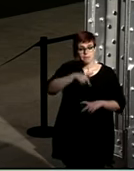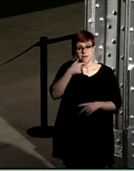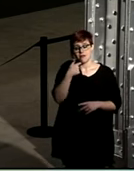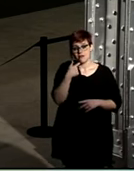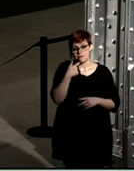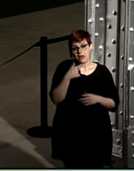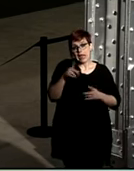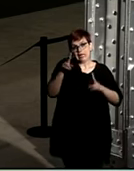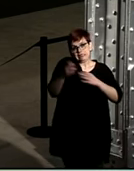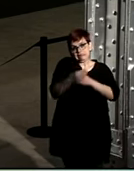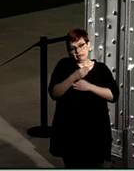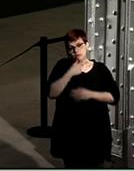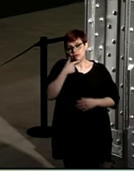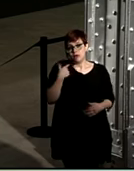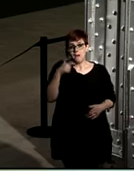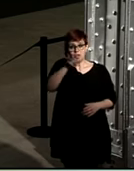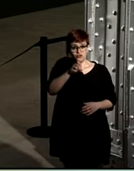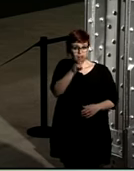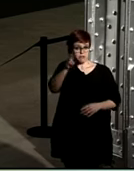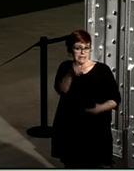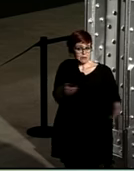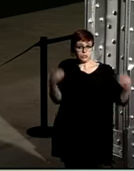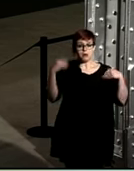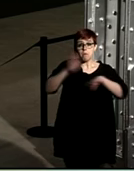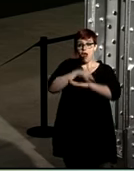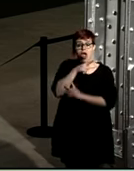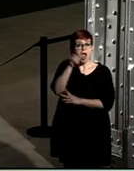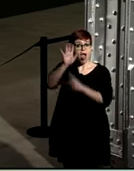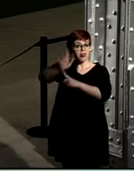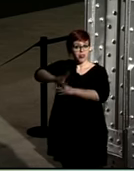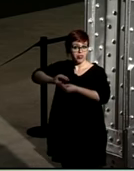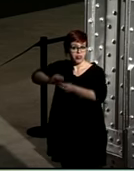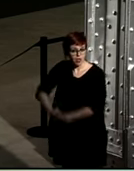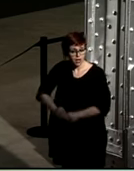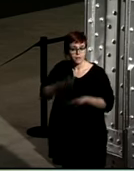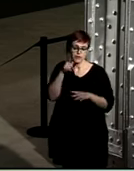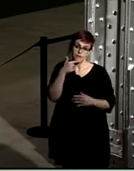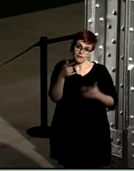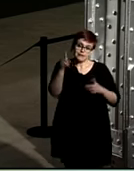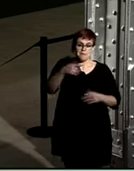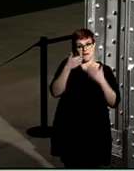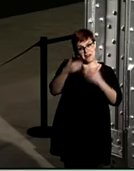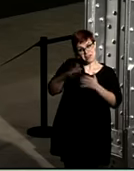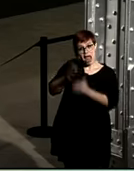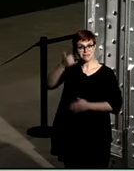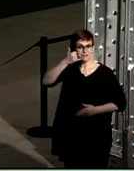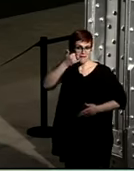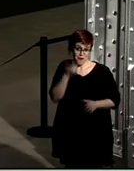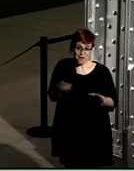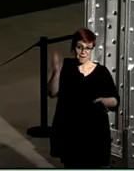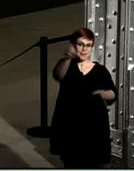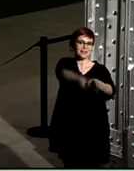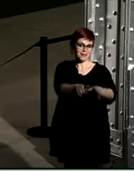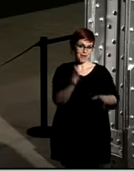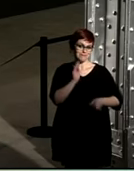país dependes de 3 personas para hacer cine, es así de duro. Vamos a ser agradecidos que Telefónica Studios también han puesto algo de su parte, ¿eh? Y